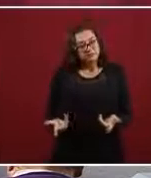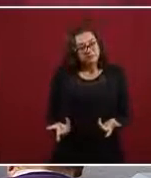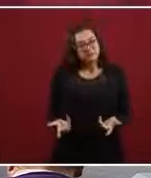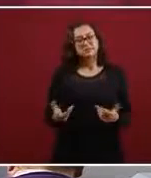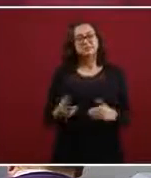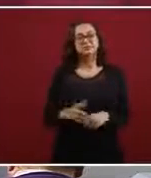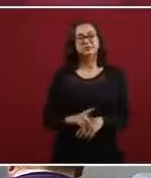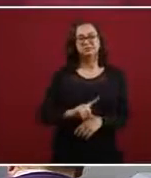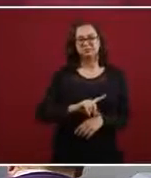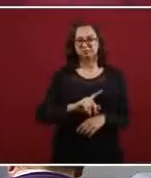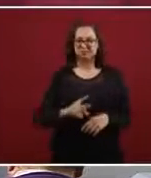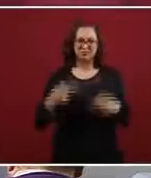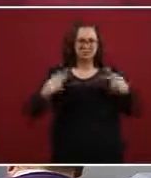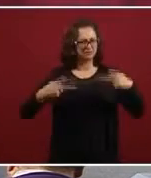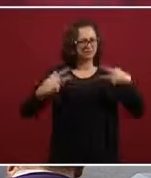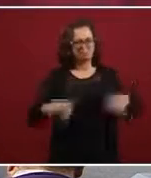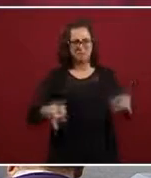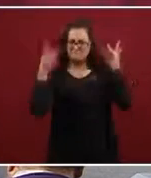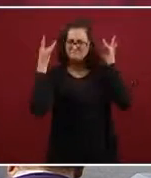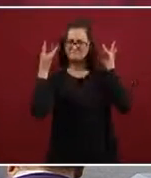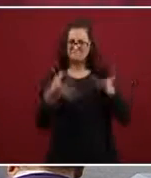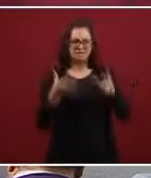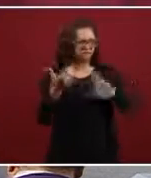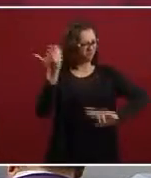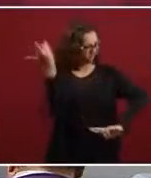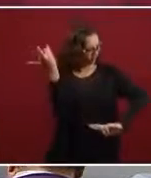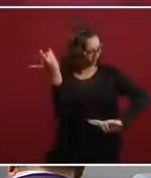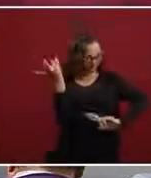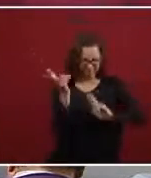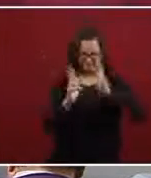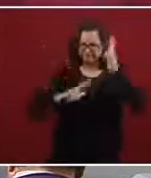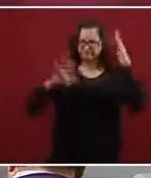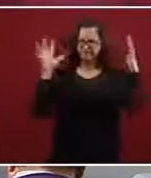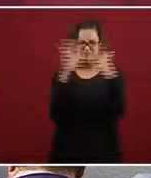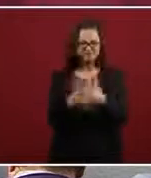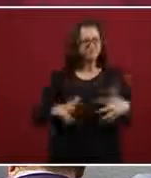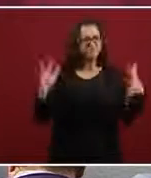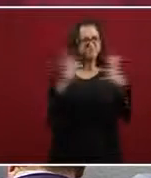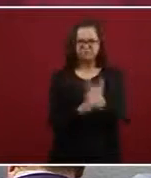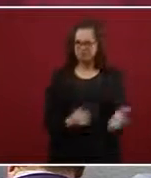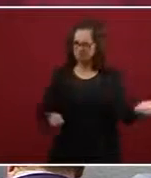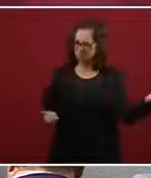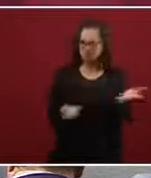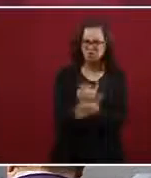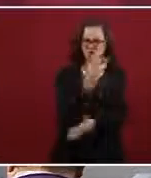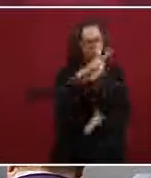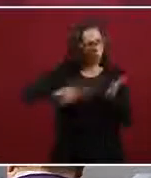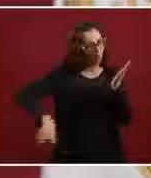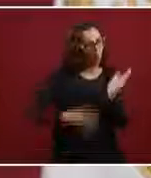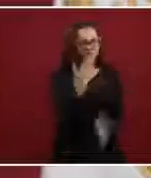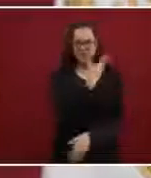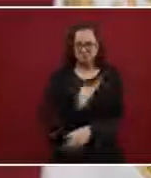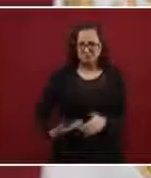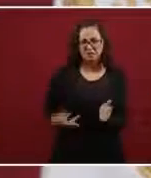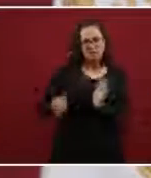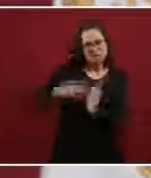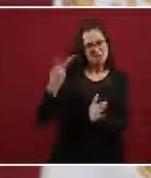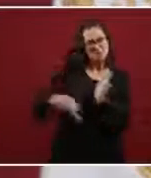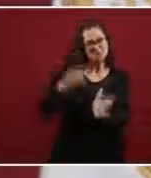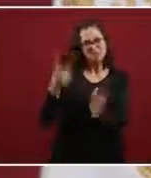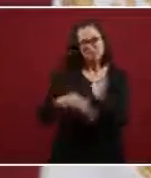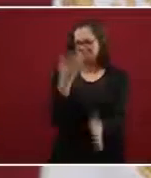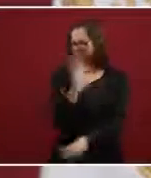la revolución, por eso el sufragio efectivo, no reelección, por eso el movimiento maderista,